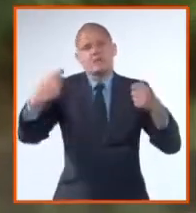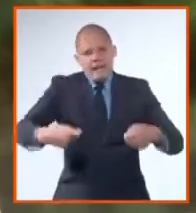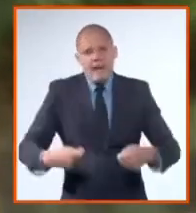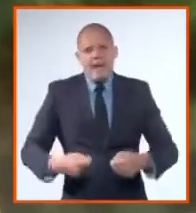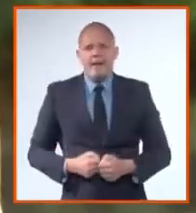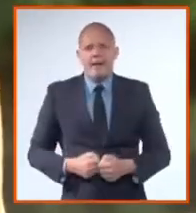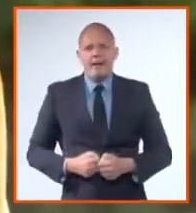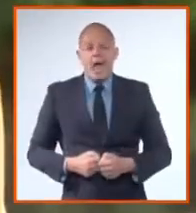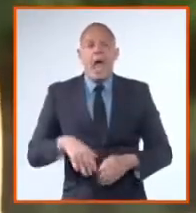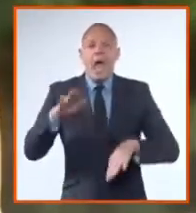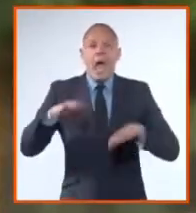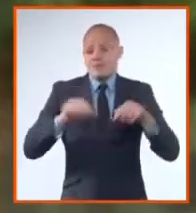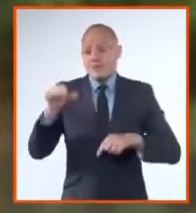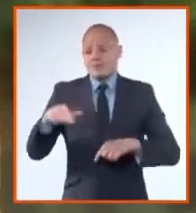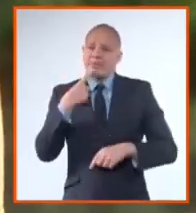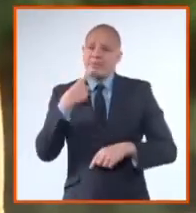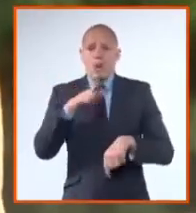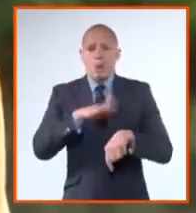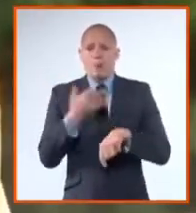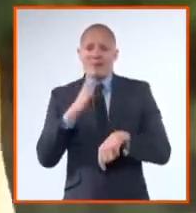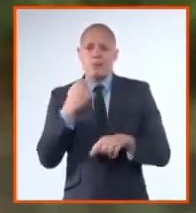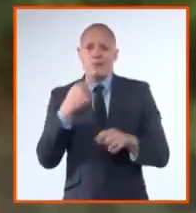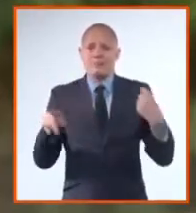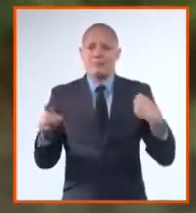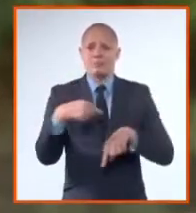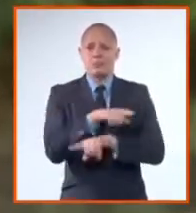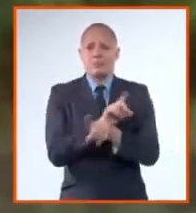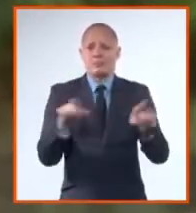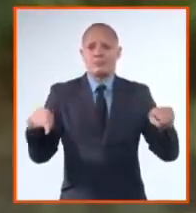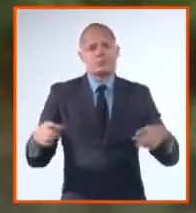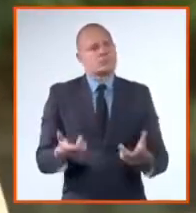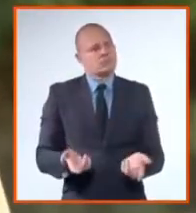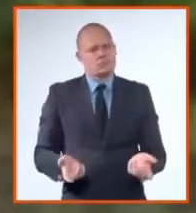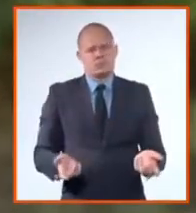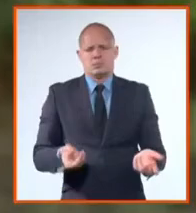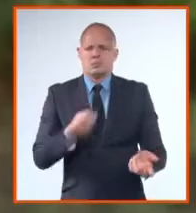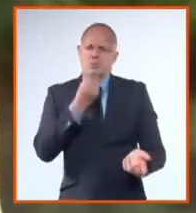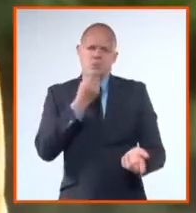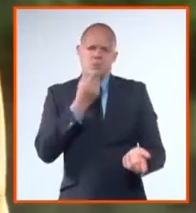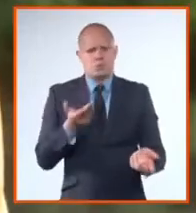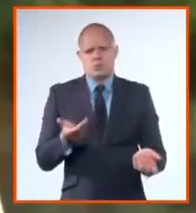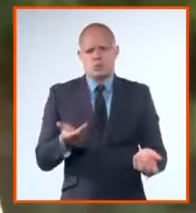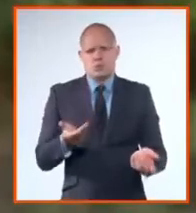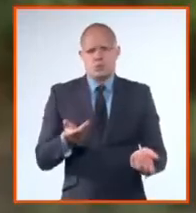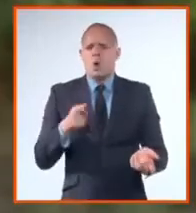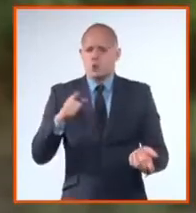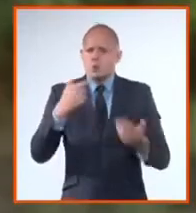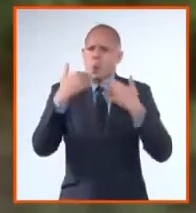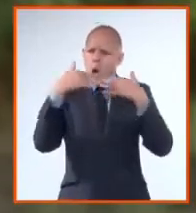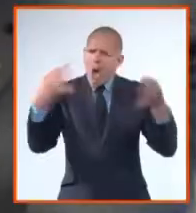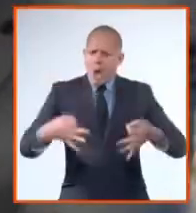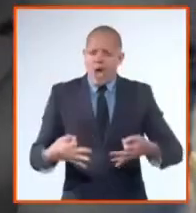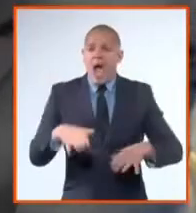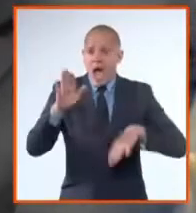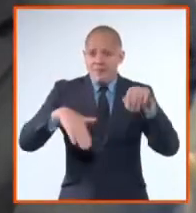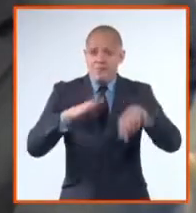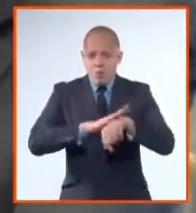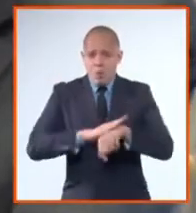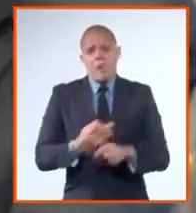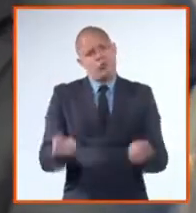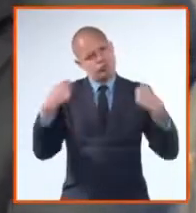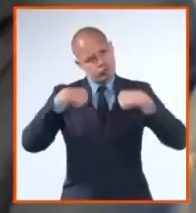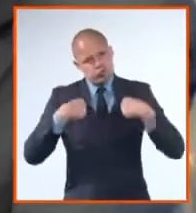Entonces, podemos echarle la culpa a 20.000 pibes. No, vamos a mirarnos en el espejo y echarnos la culpa a nosotros mismos. De que hay cosas que podemos hacer y que no se